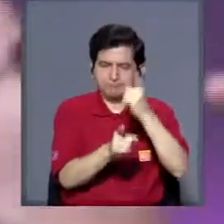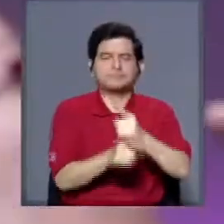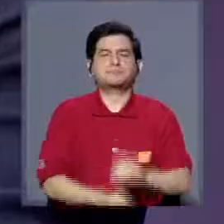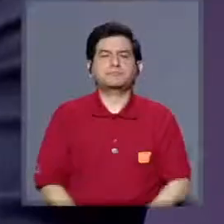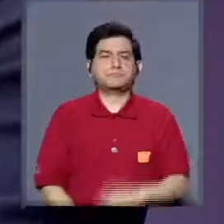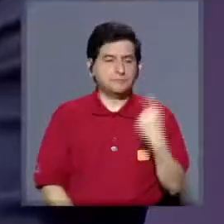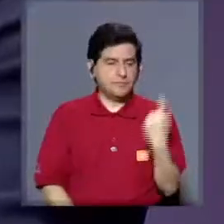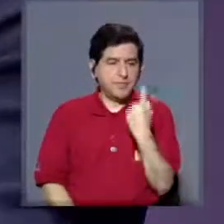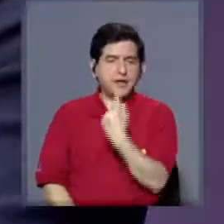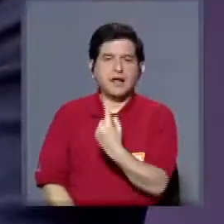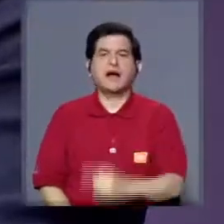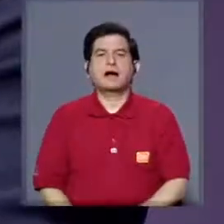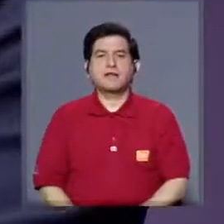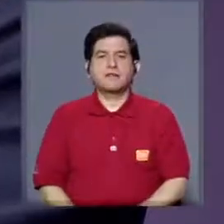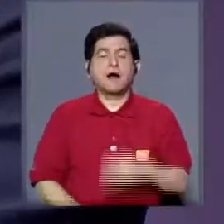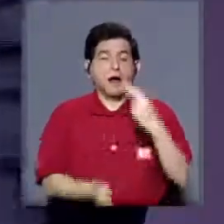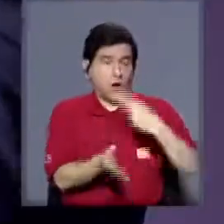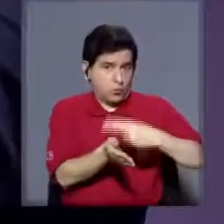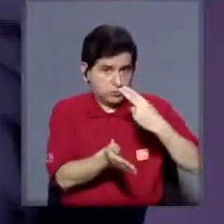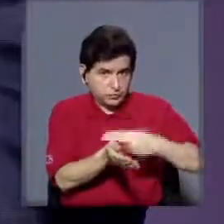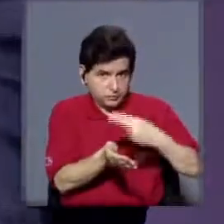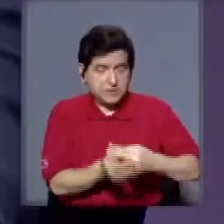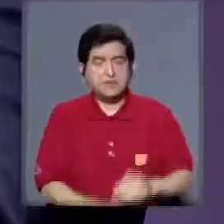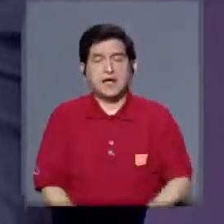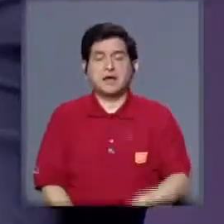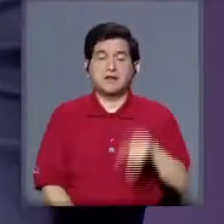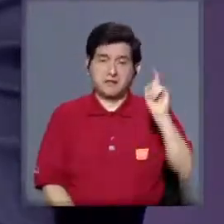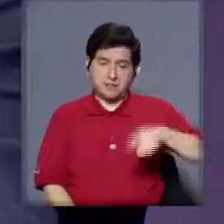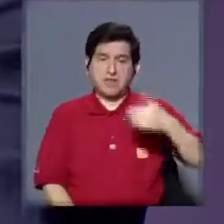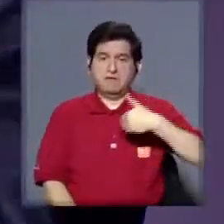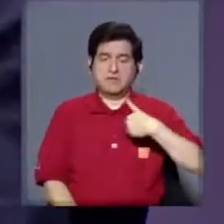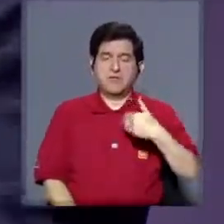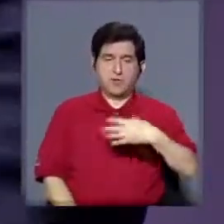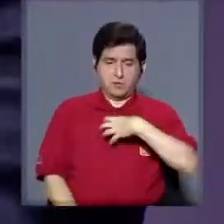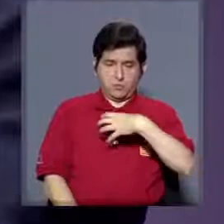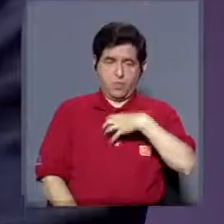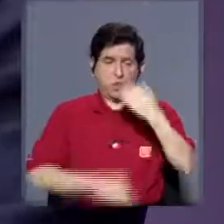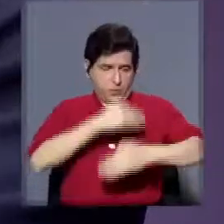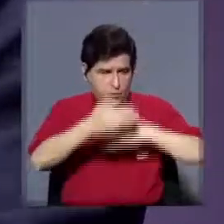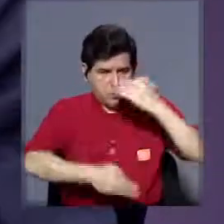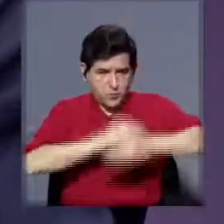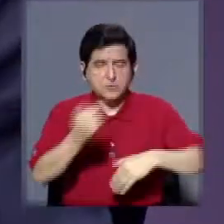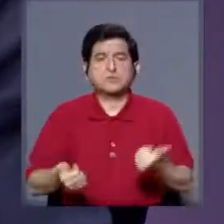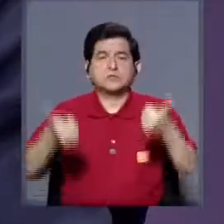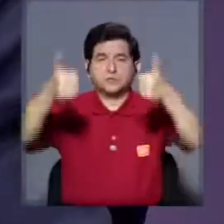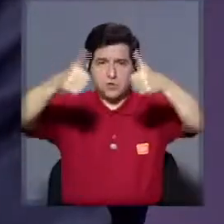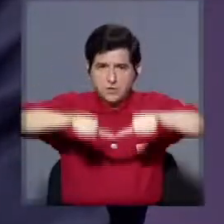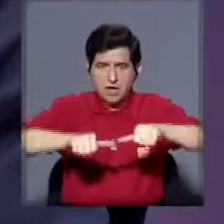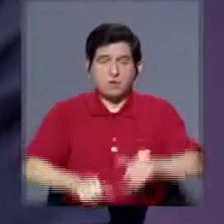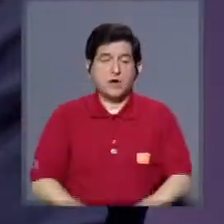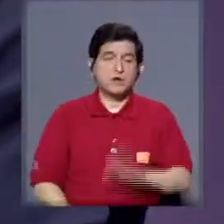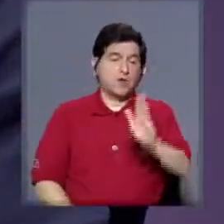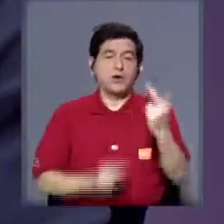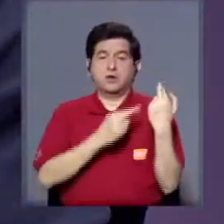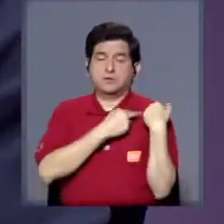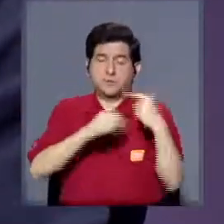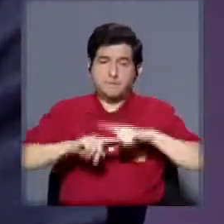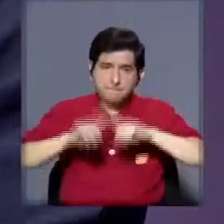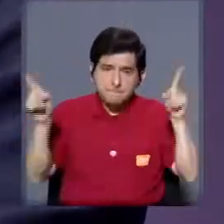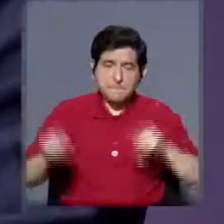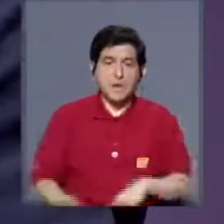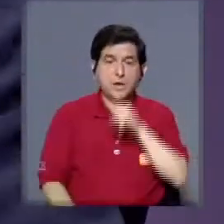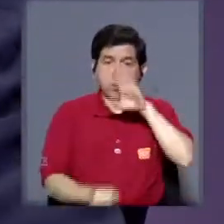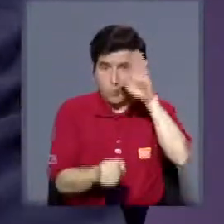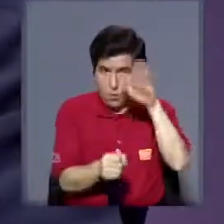entonces cada protocolo cada hospital va a sacar su propio protocolo de acuerdo digamos a lo que más le corresponde pero siempre